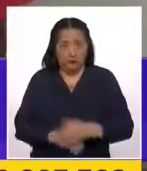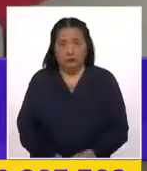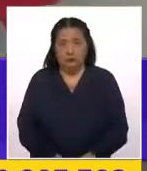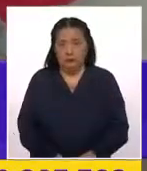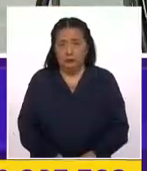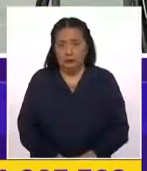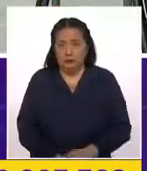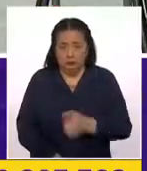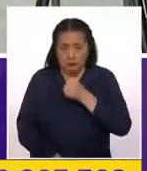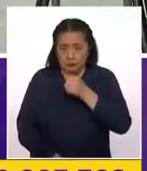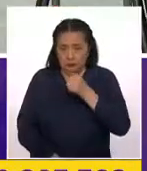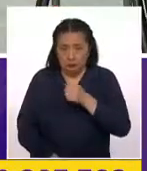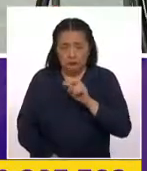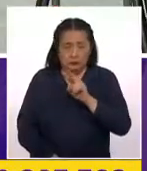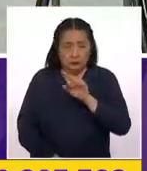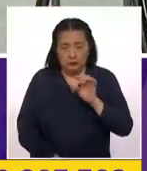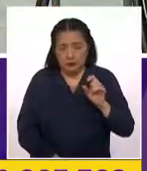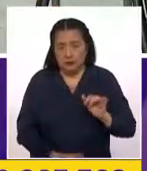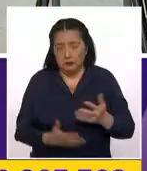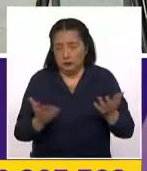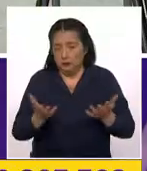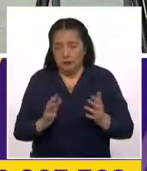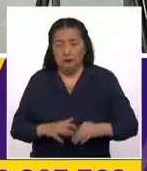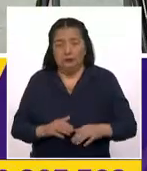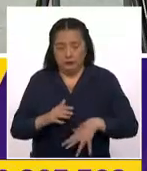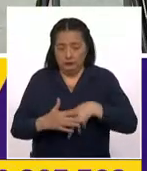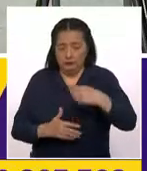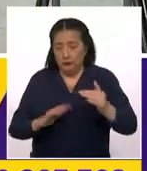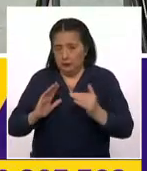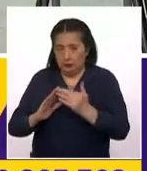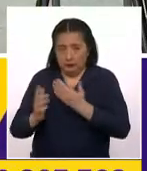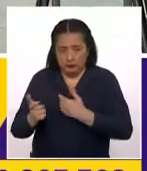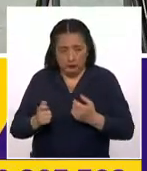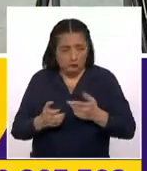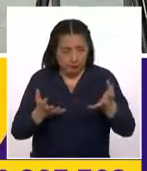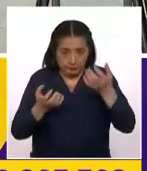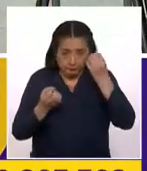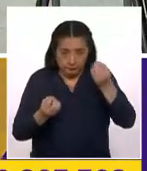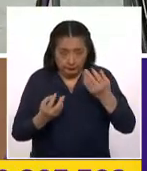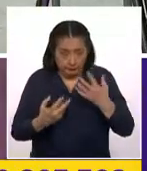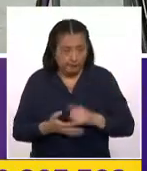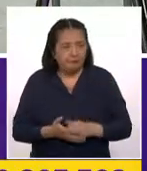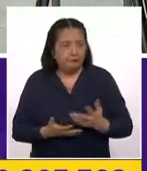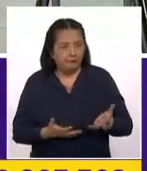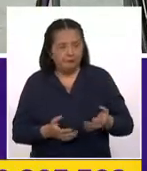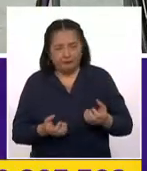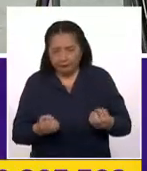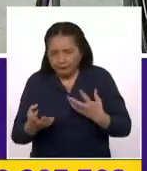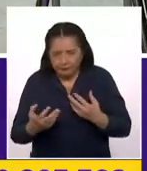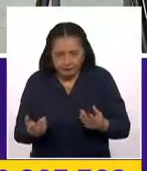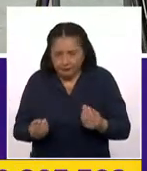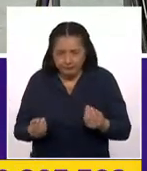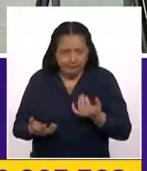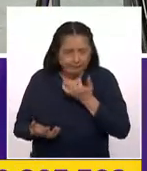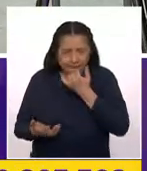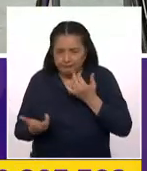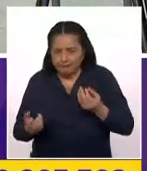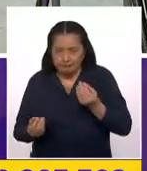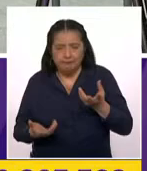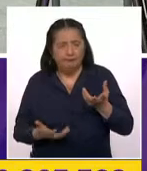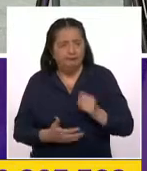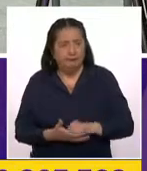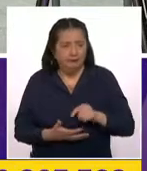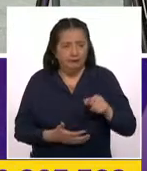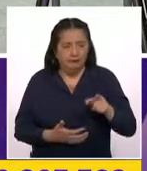ahora mismo con Vanessa Sánchez desde los exteriores de Palacio de Gobierno. Esta información, Vanessa, cuéntanos un poco el contexto en el que sale